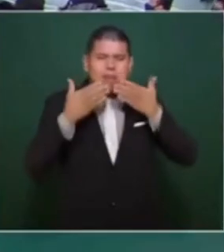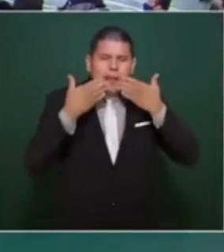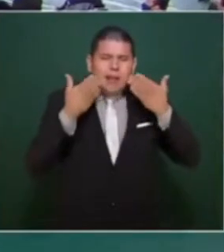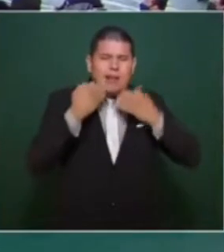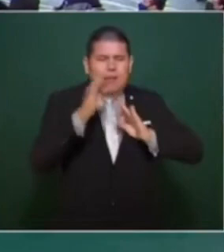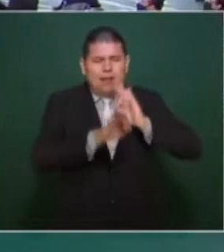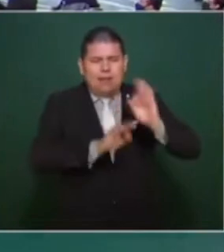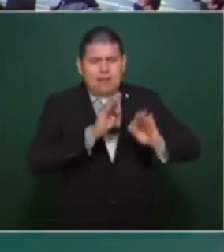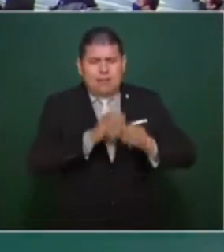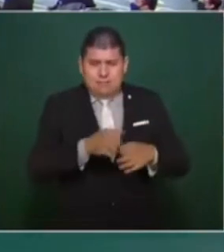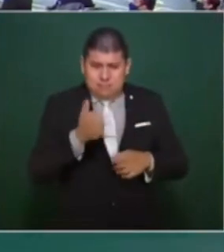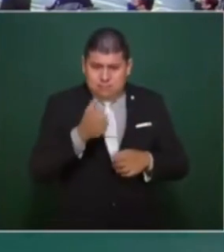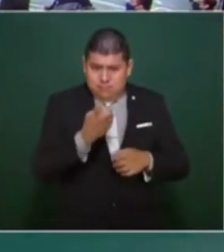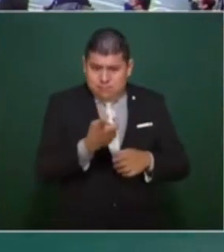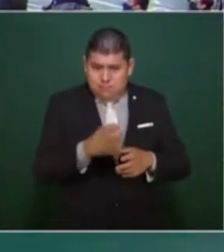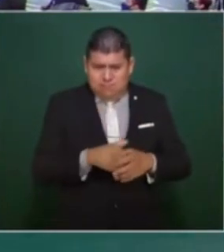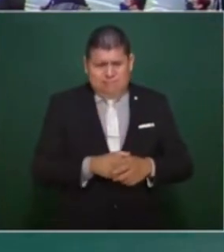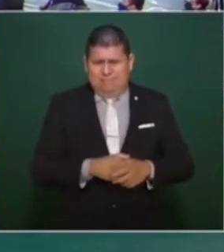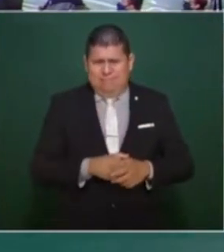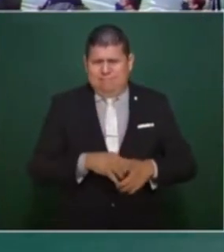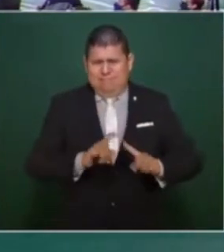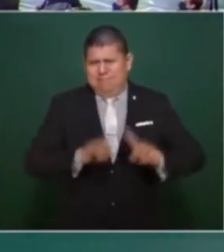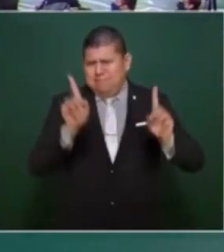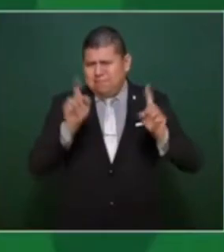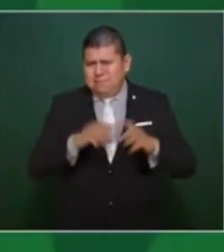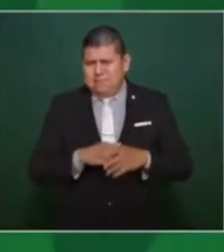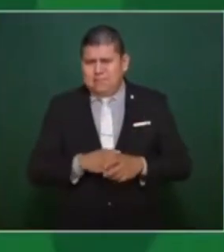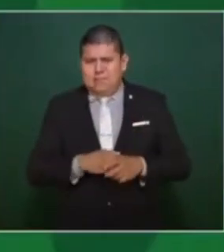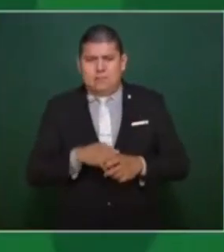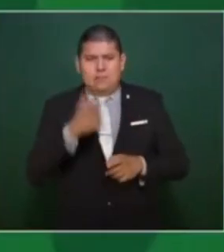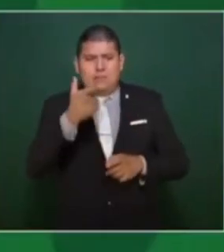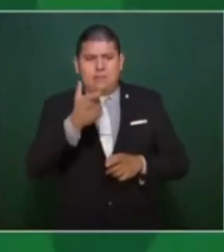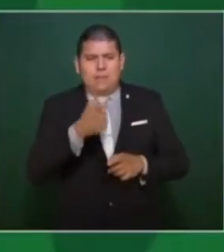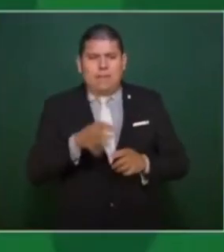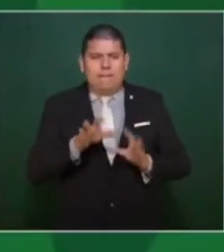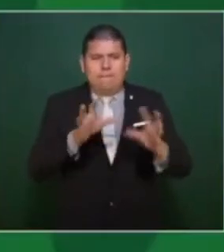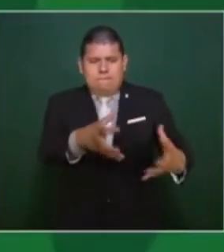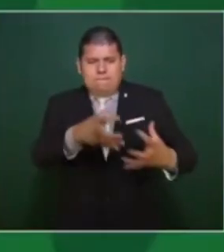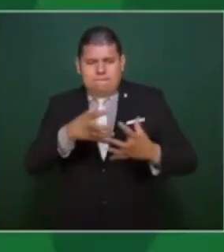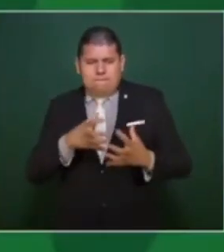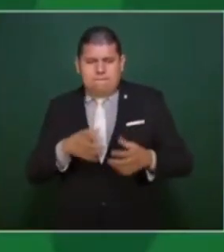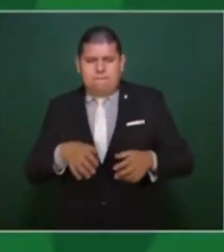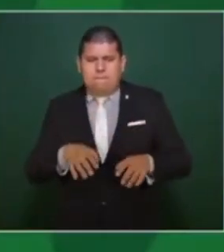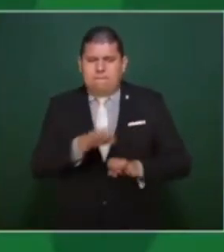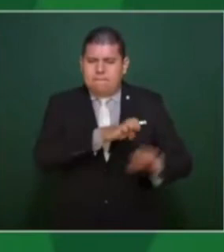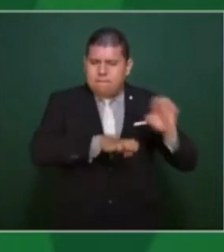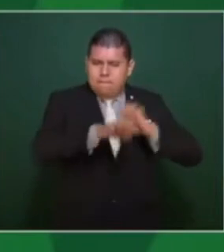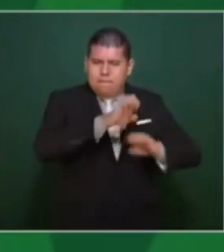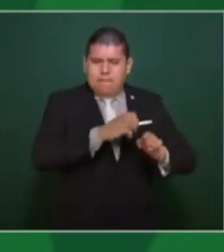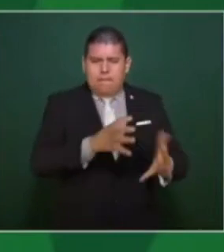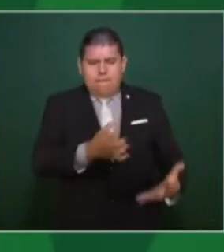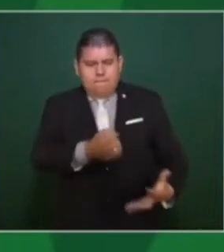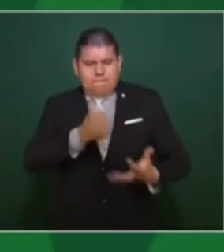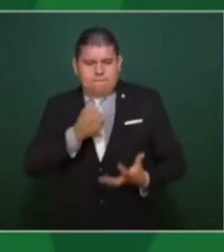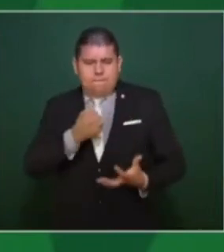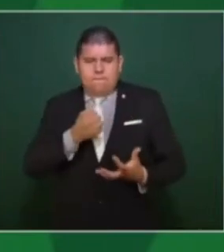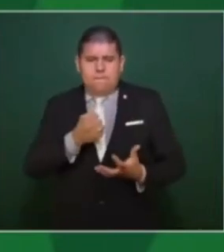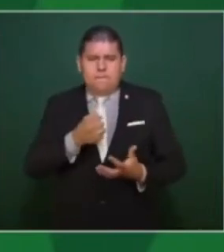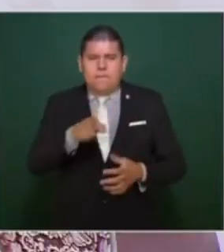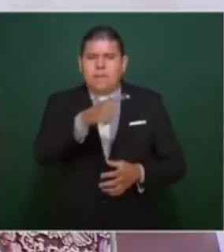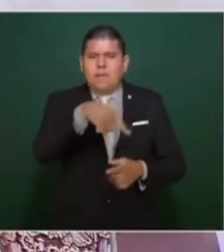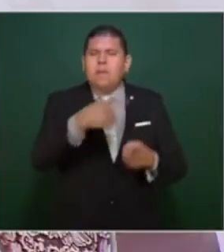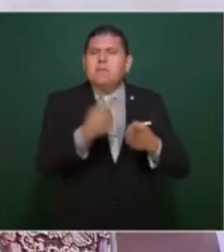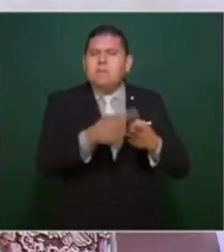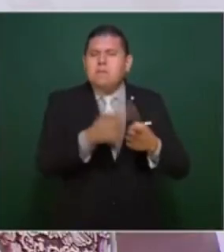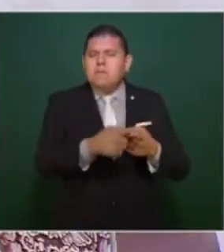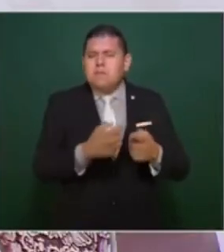quedaban con todo el dinero las empresas. ¿Quiénes eran los concesionarios